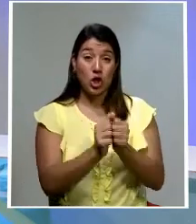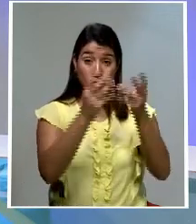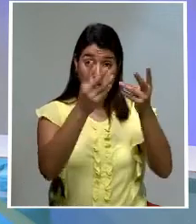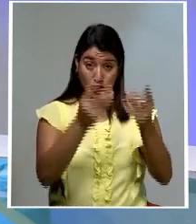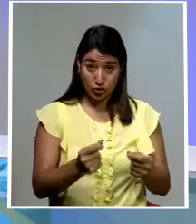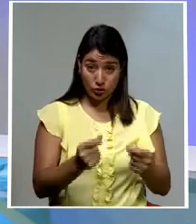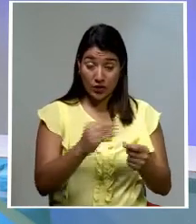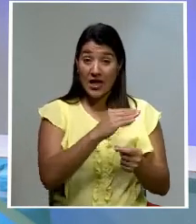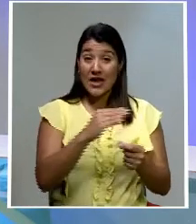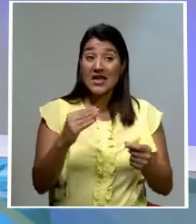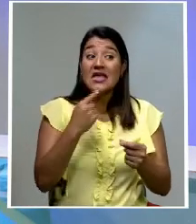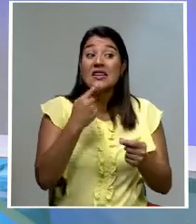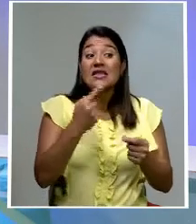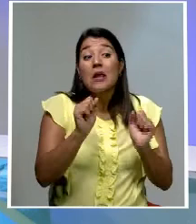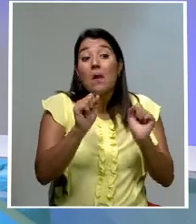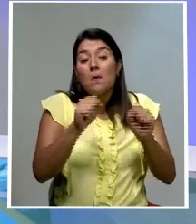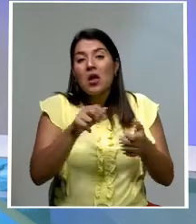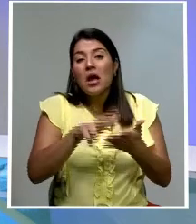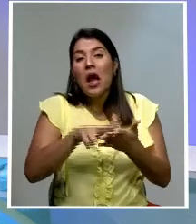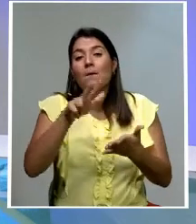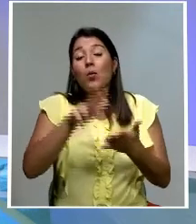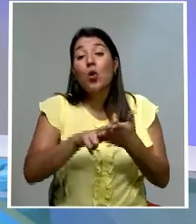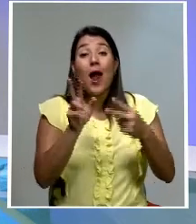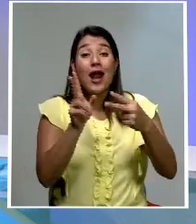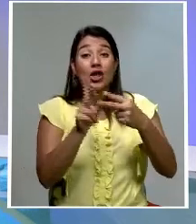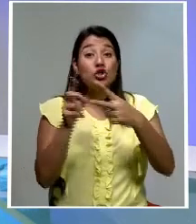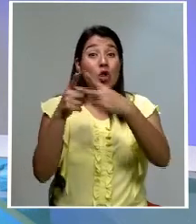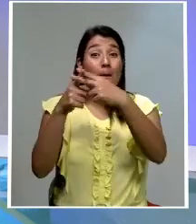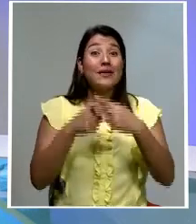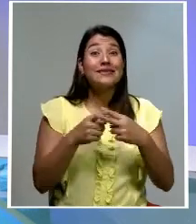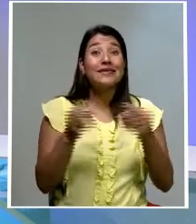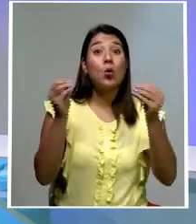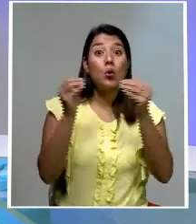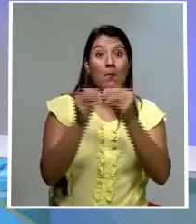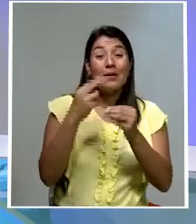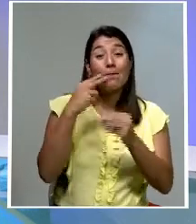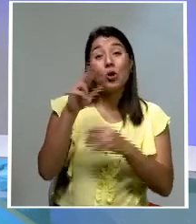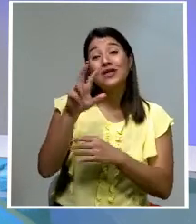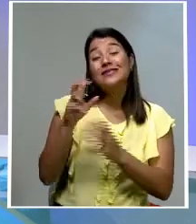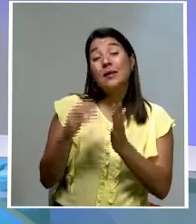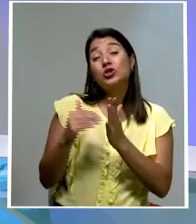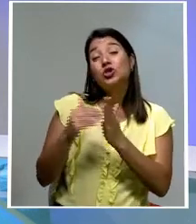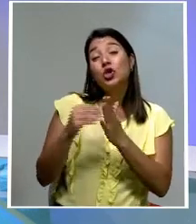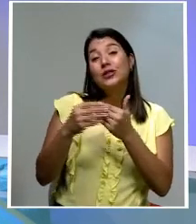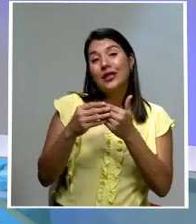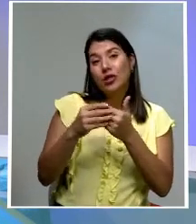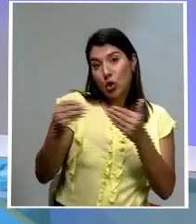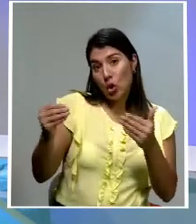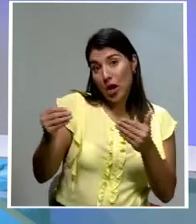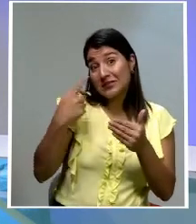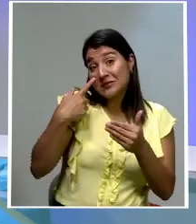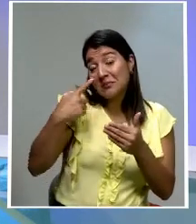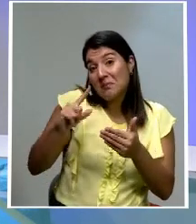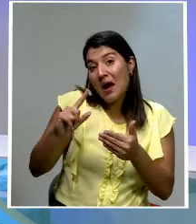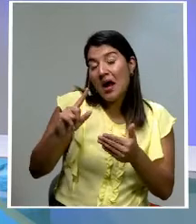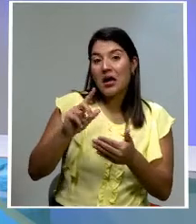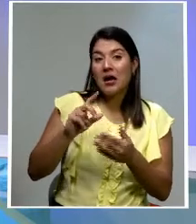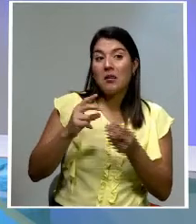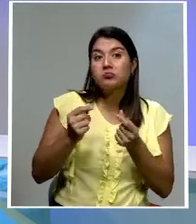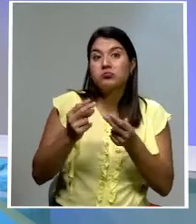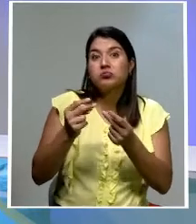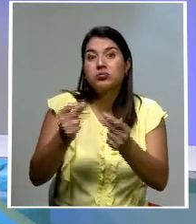por $300 millones cada uno y acelerar la aprobación del Fondo de Avales. El periodista